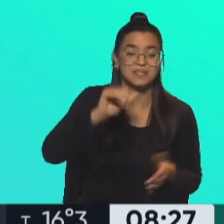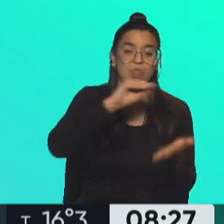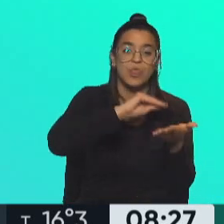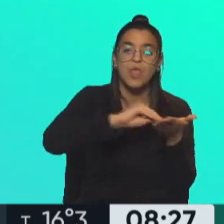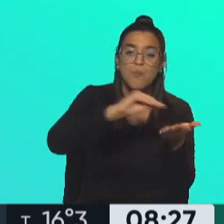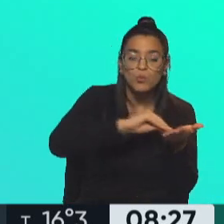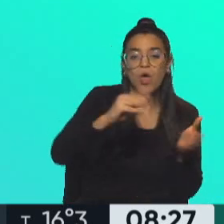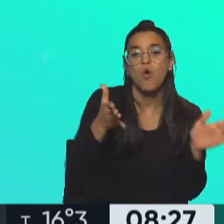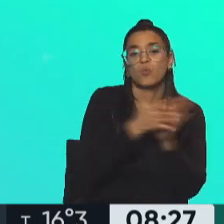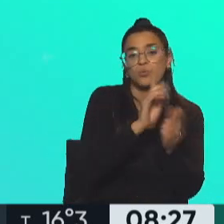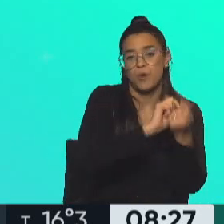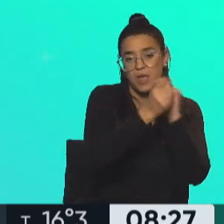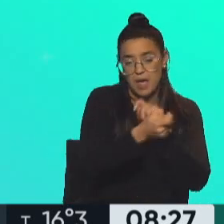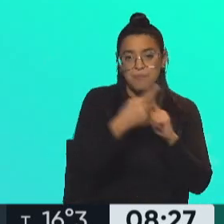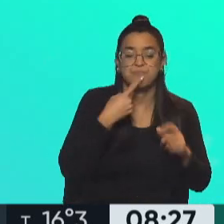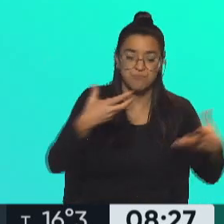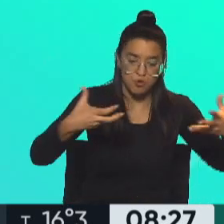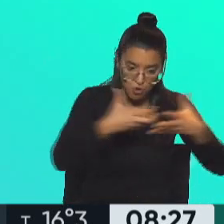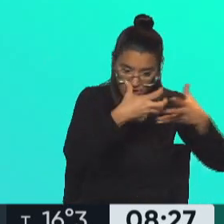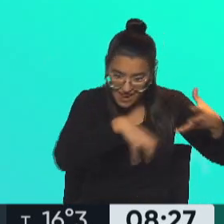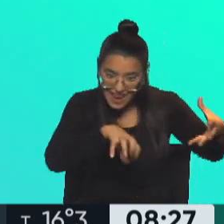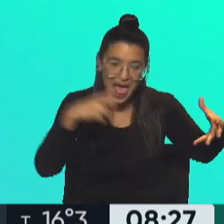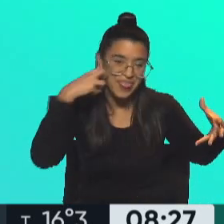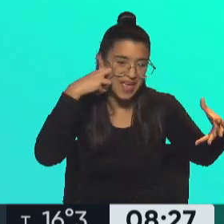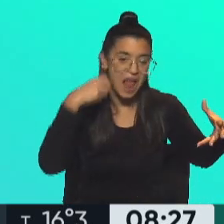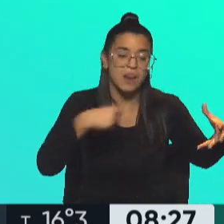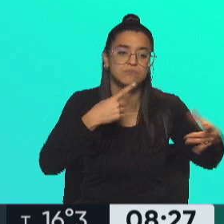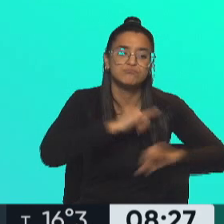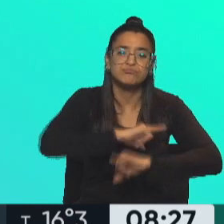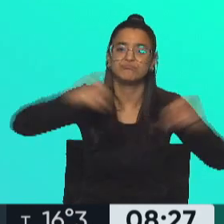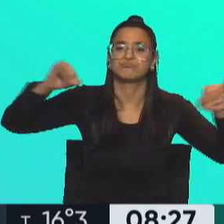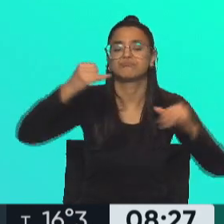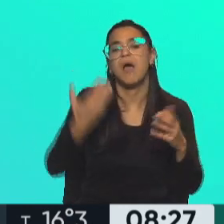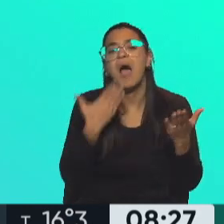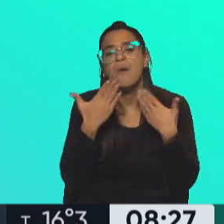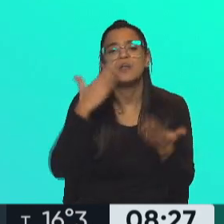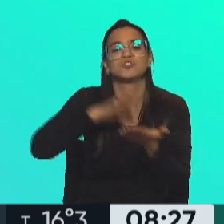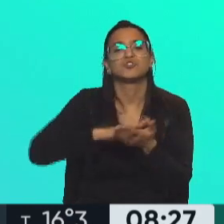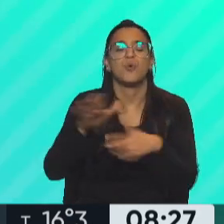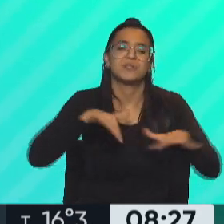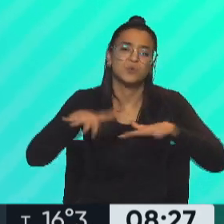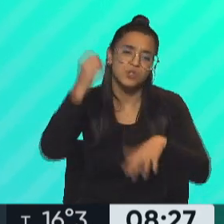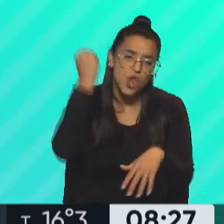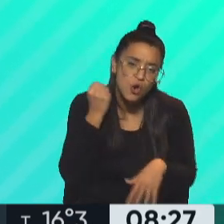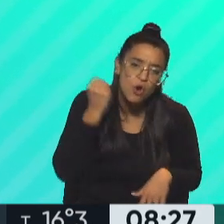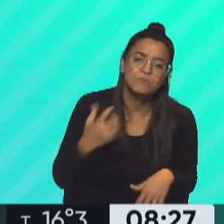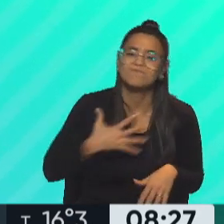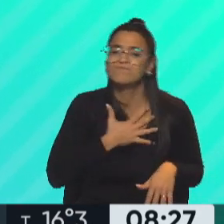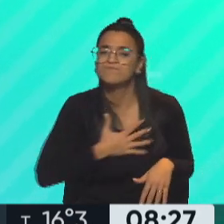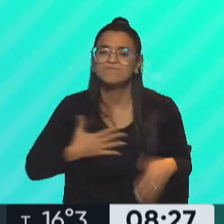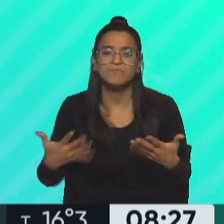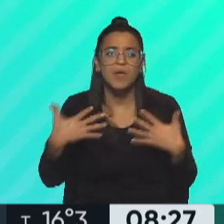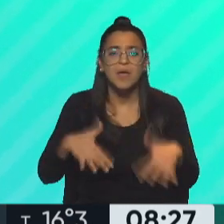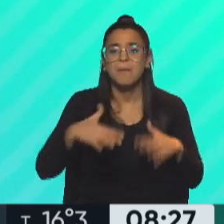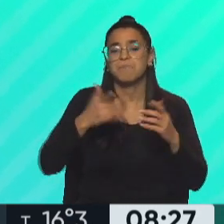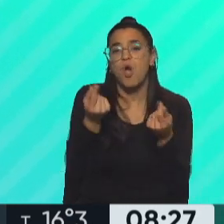nacional de Juntos por el Cambio, de extracción radical, con esta publicación donde habla, claro, de la situación económica, la incertidumbre brutal que